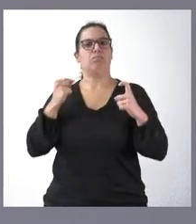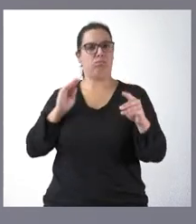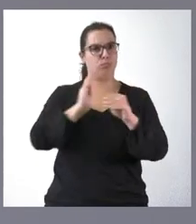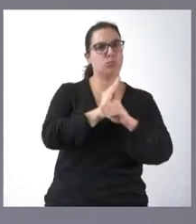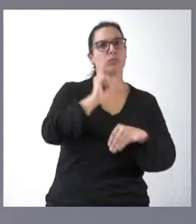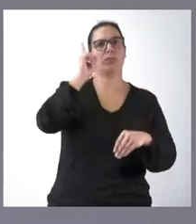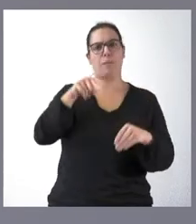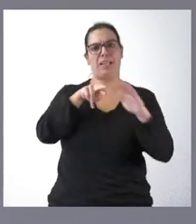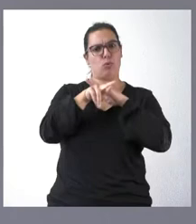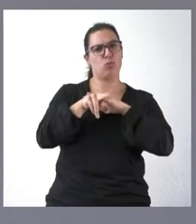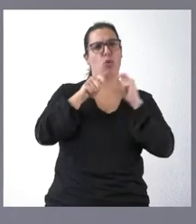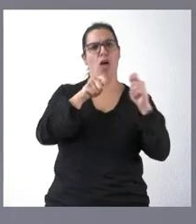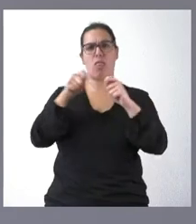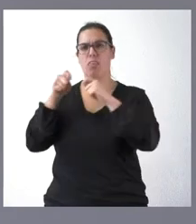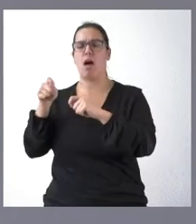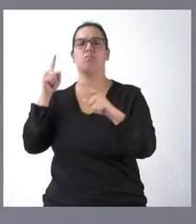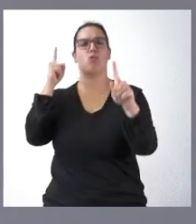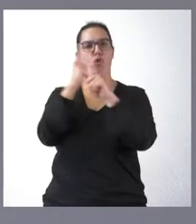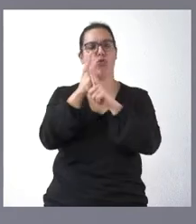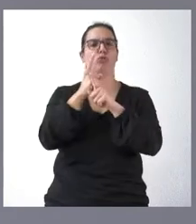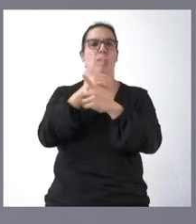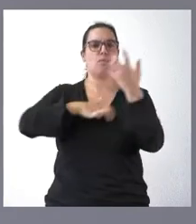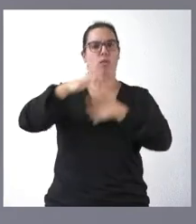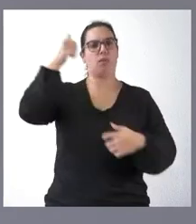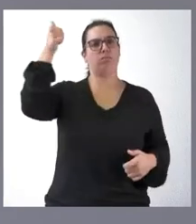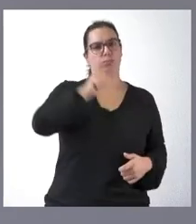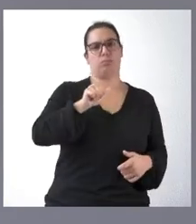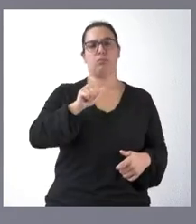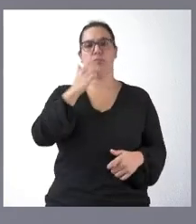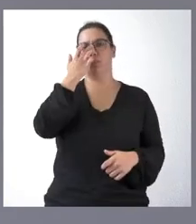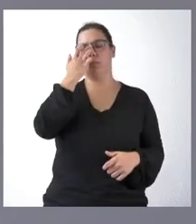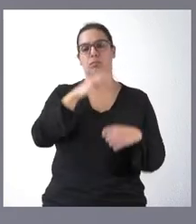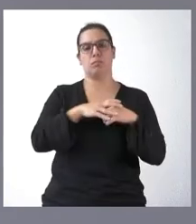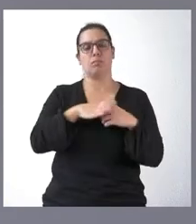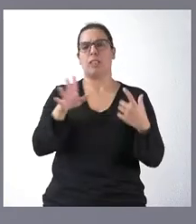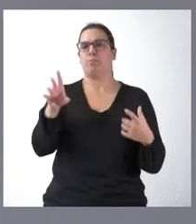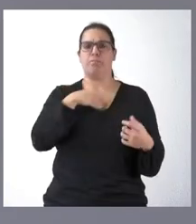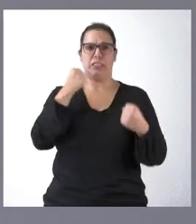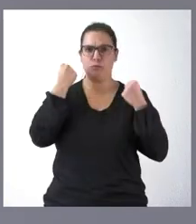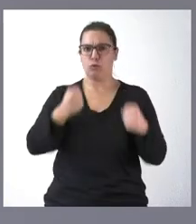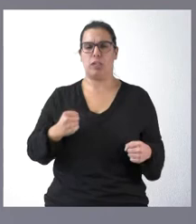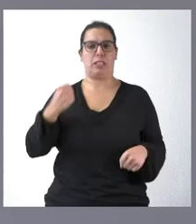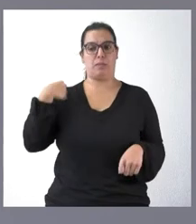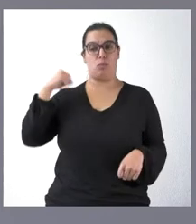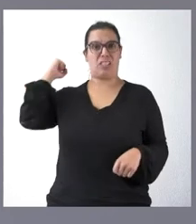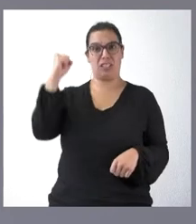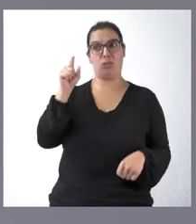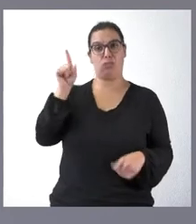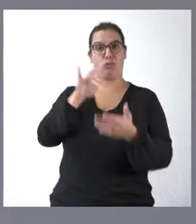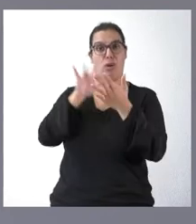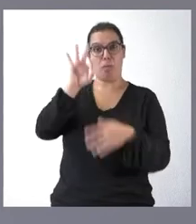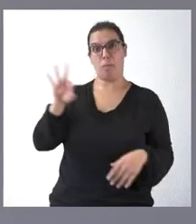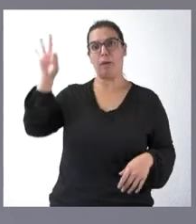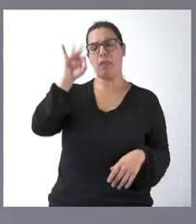también dotación de recursos para luchar contra esta lacra de la sociedad lamentamos profundamente este asesinato por violencia de género y no solidaremos